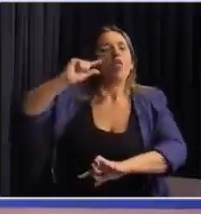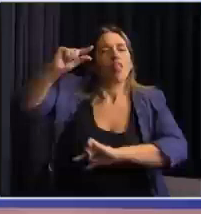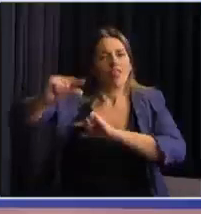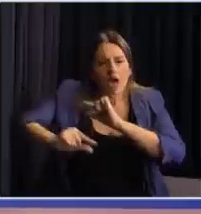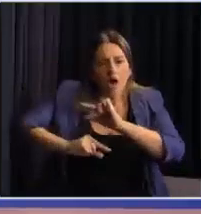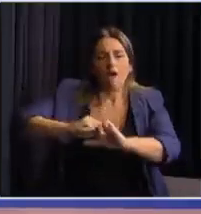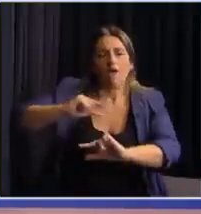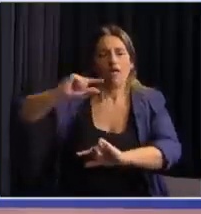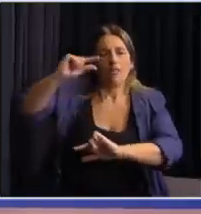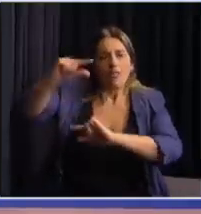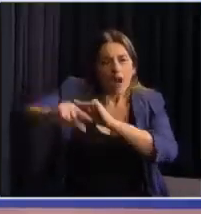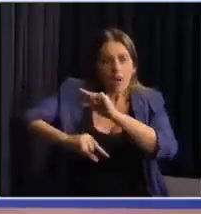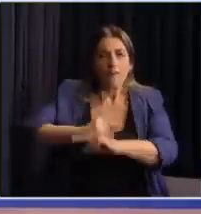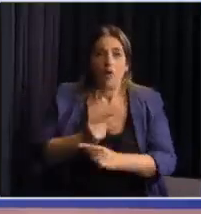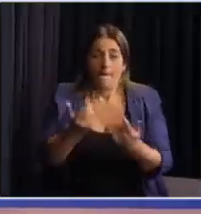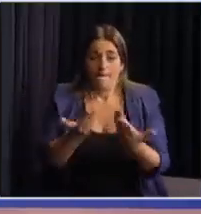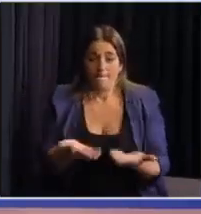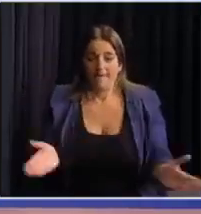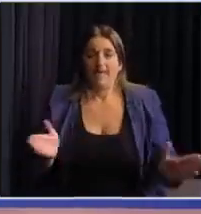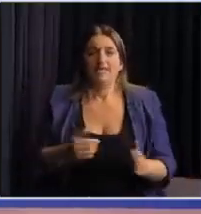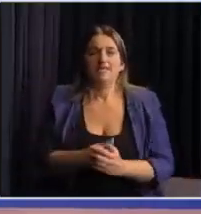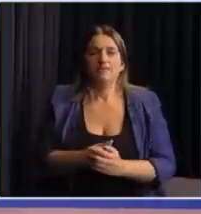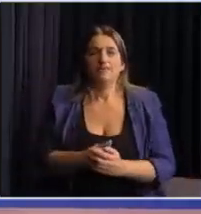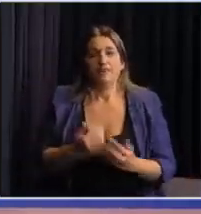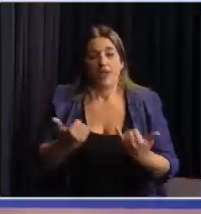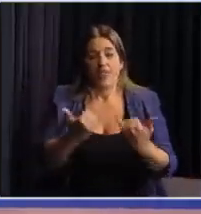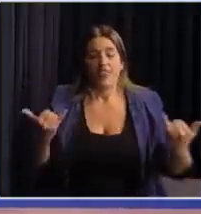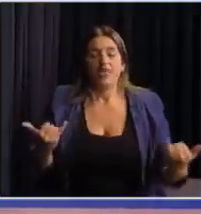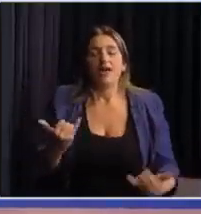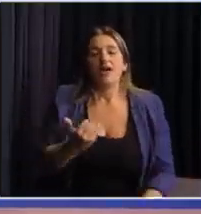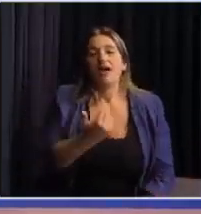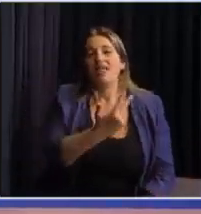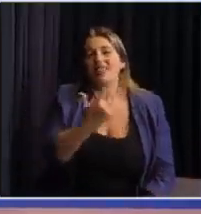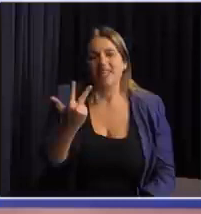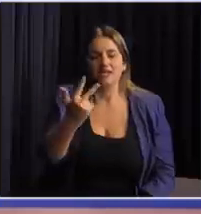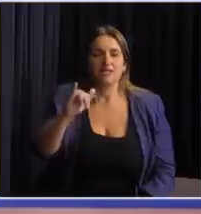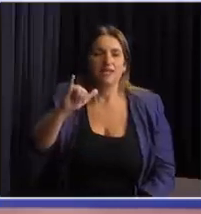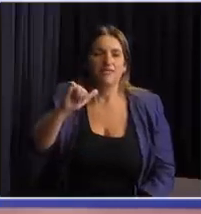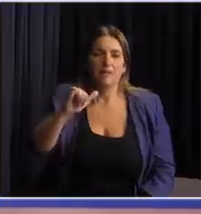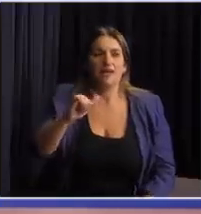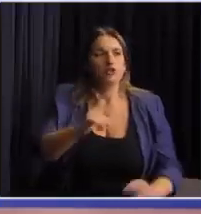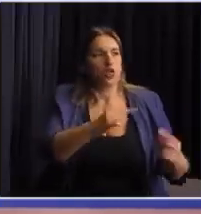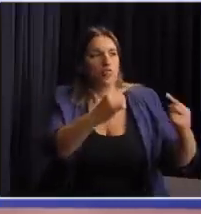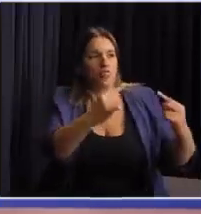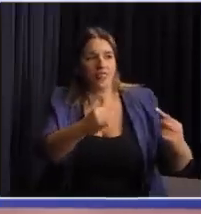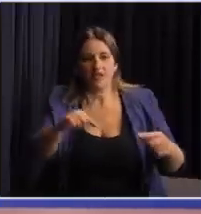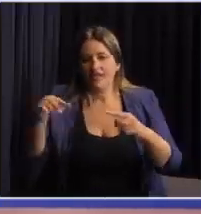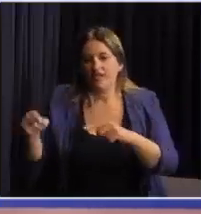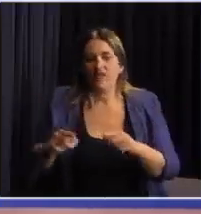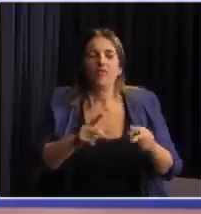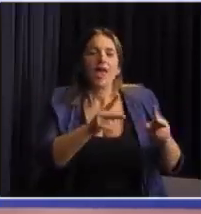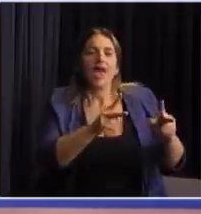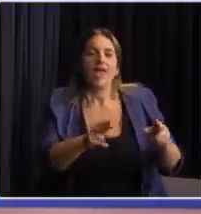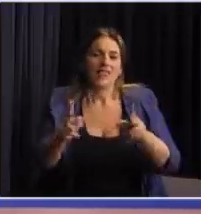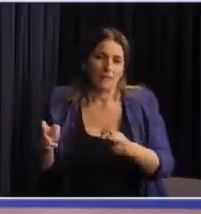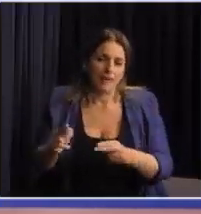paulatinamente a partir del 3 de mayo en distintas etapas.